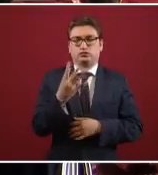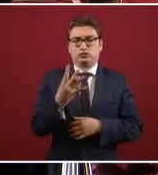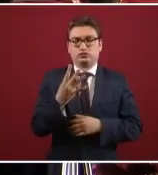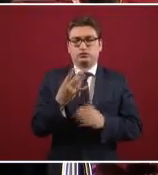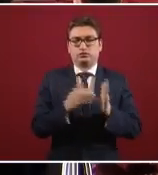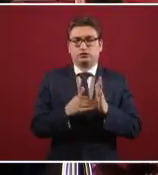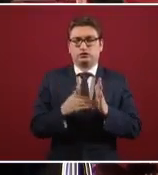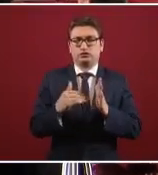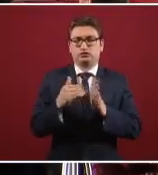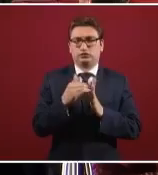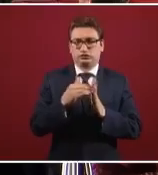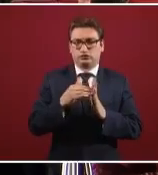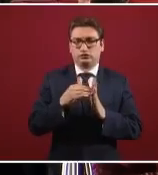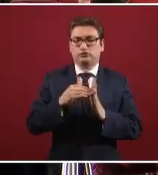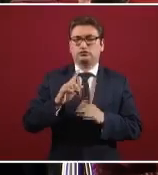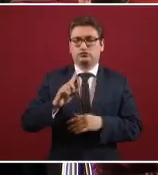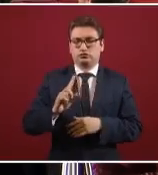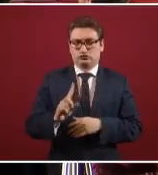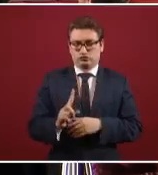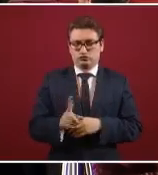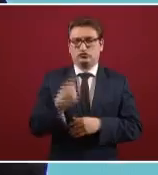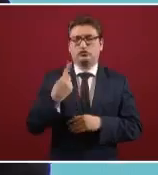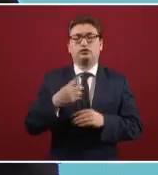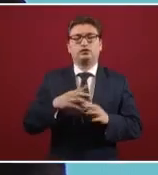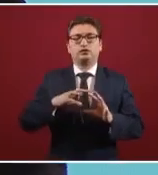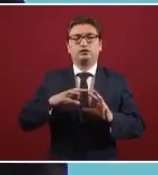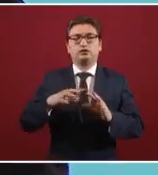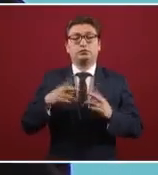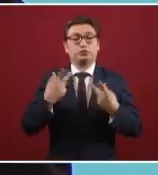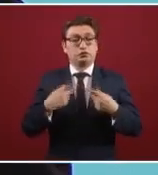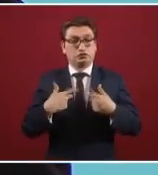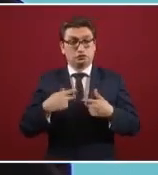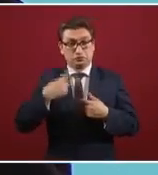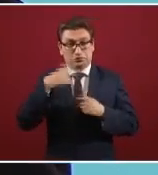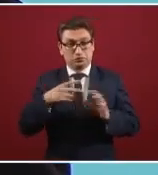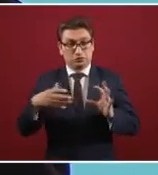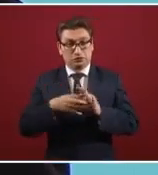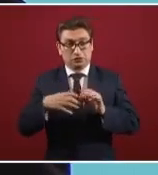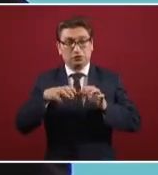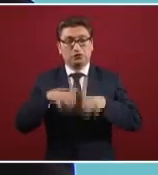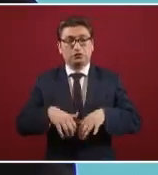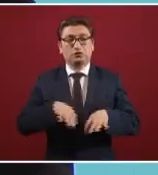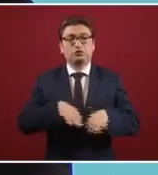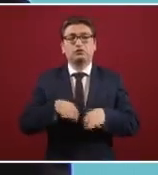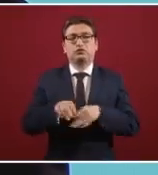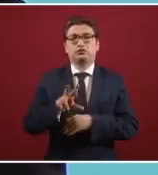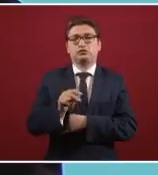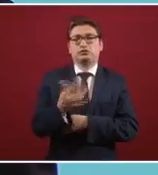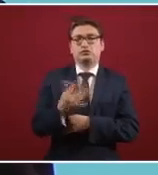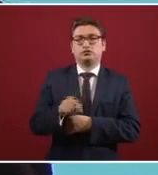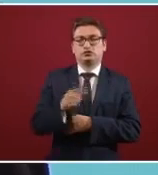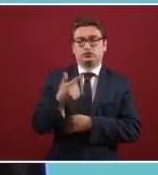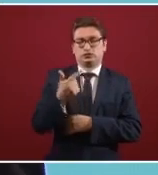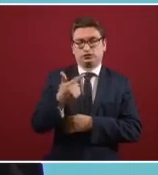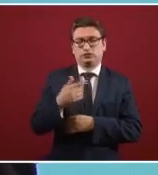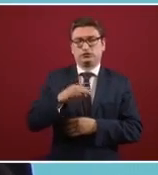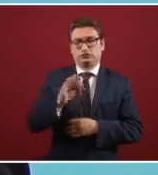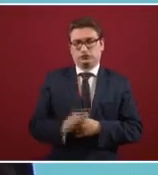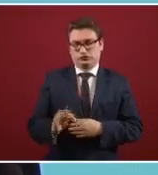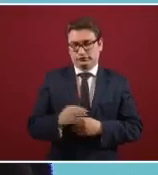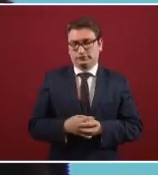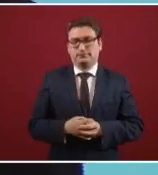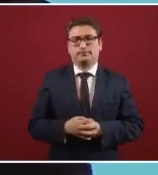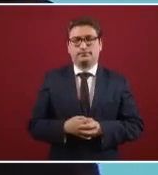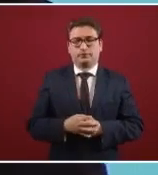millones de dólares con una integración nacional del 80 y 5.7 esto nos da un total